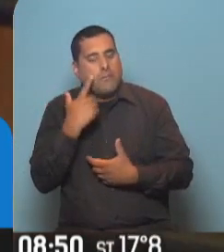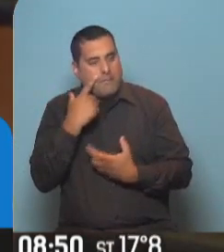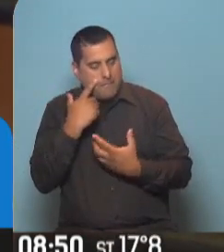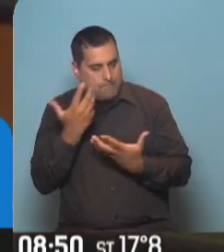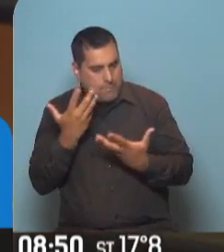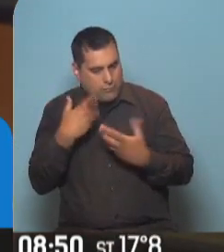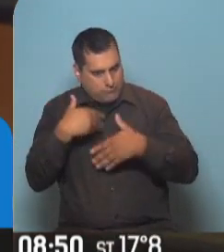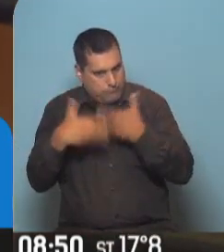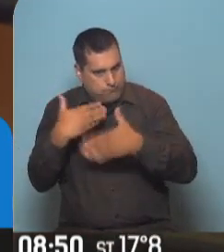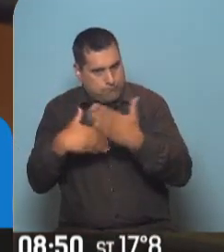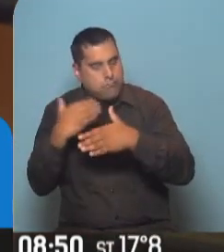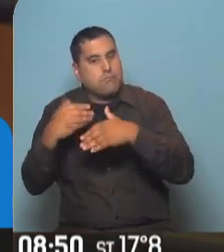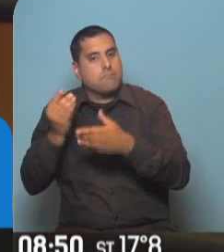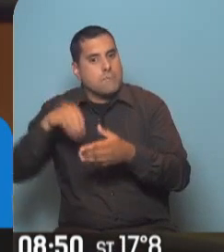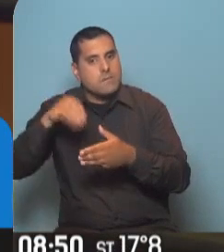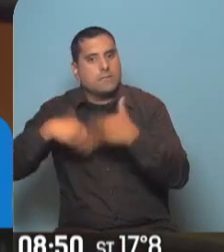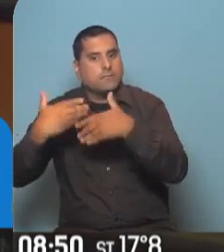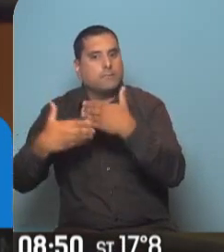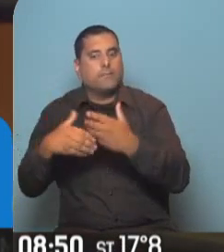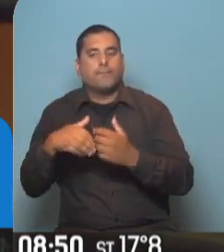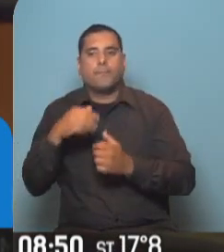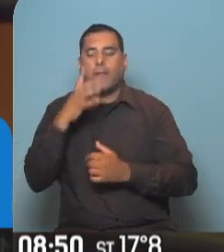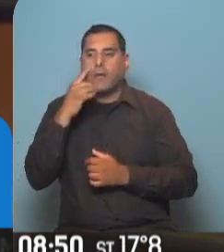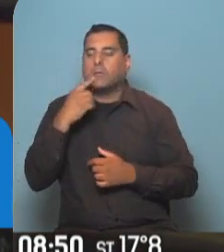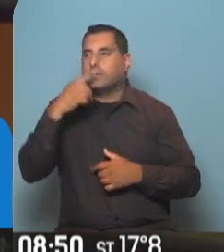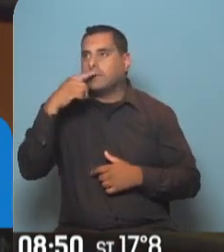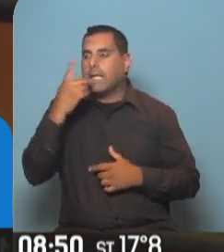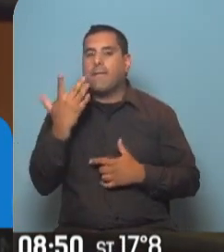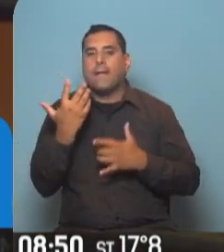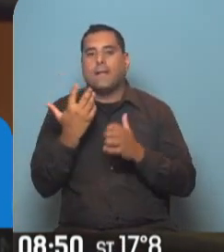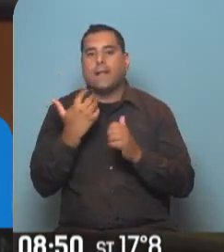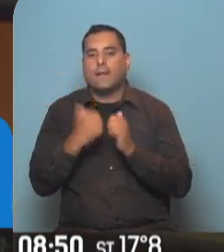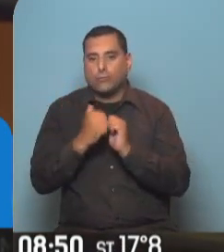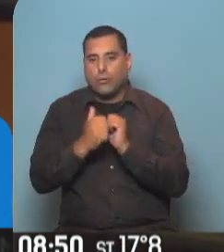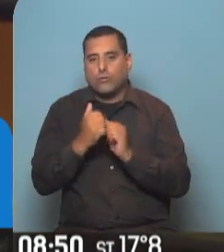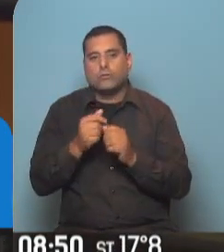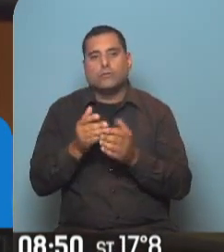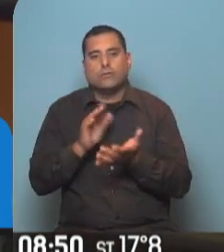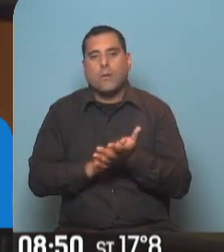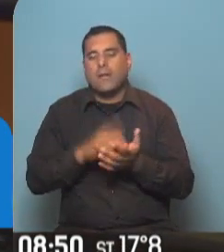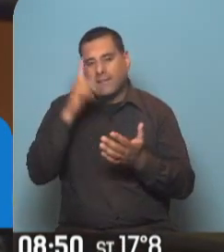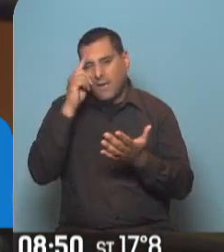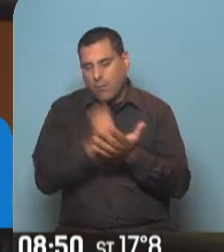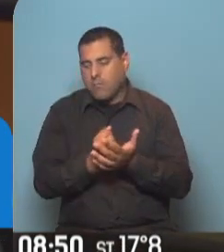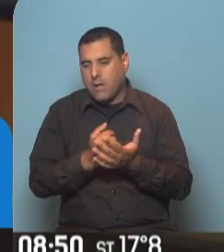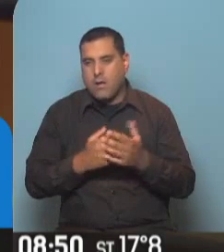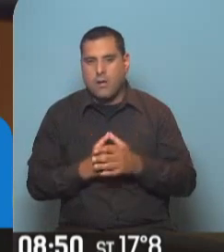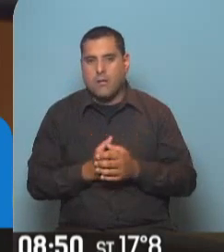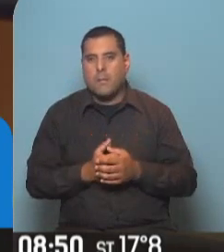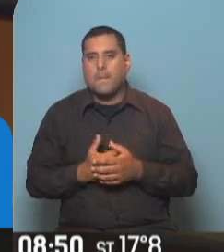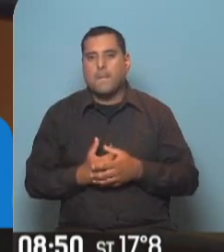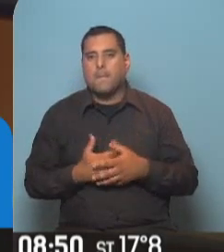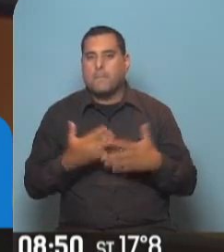una de las cosas que a mí me interesaba a la hora de hacer esta investigación sobre la historia de los saberes y las prácticas sobre el trauma era poder